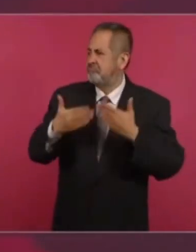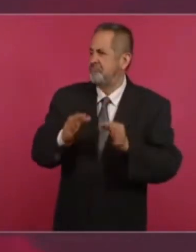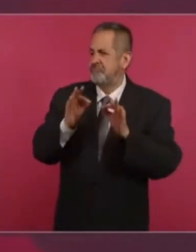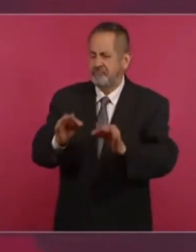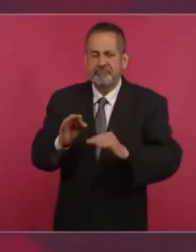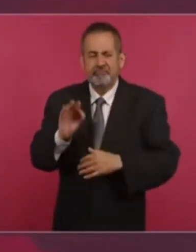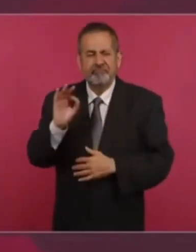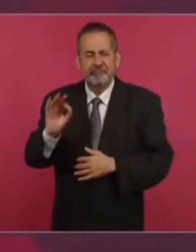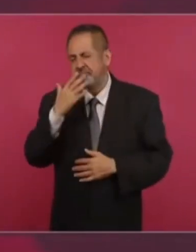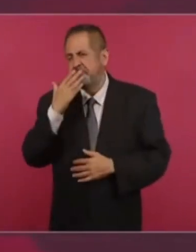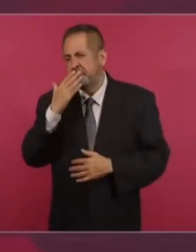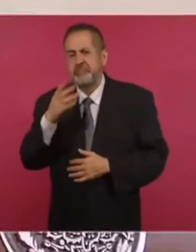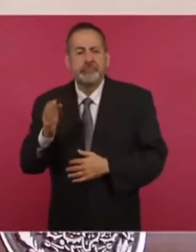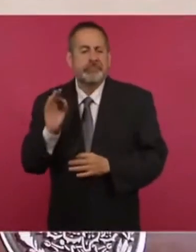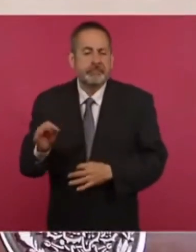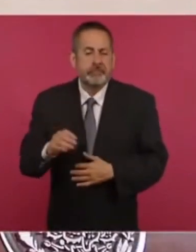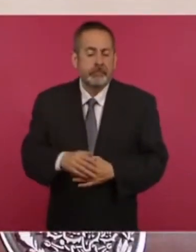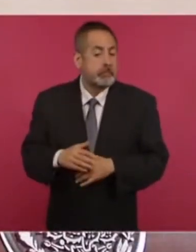Porque hay quienes